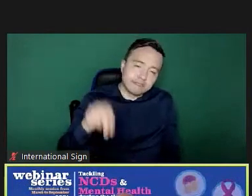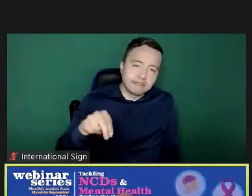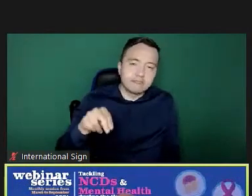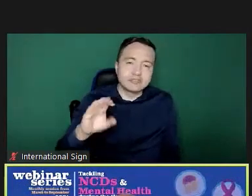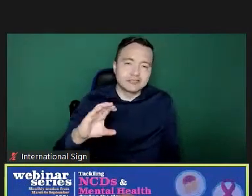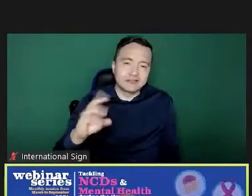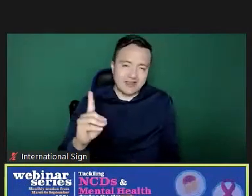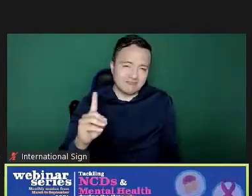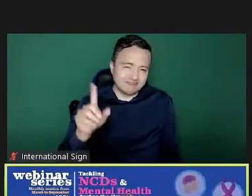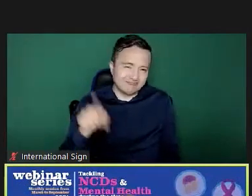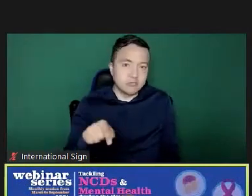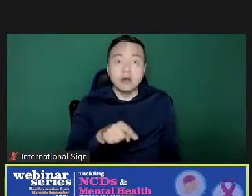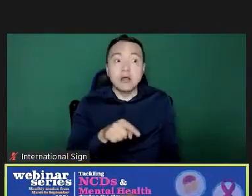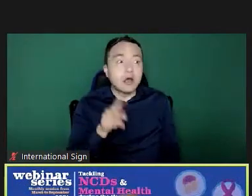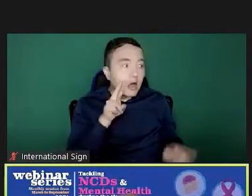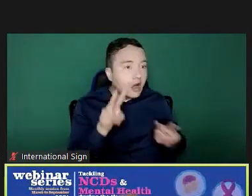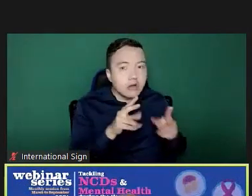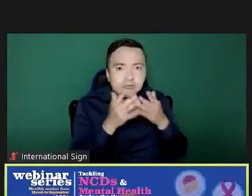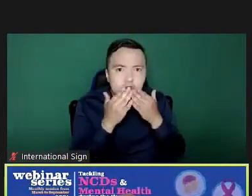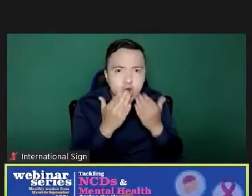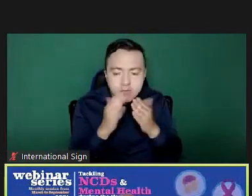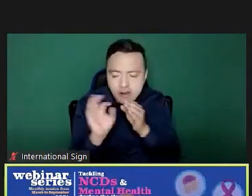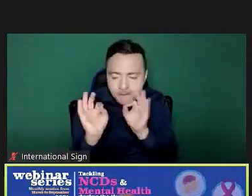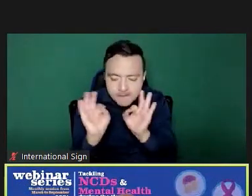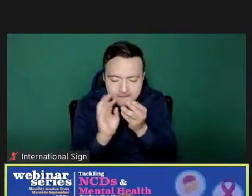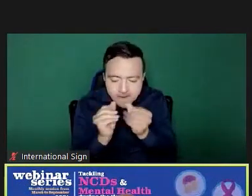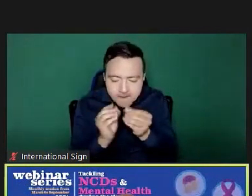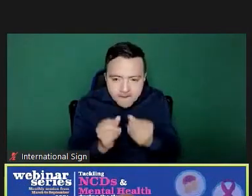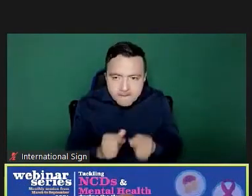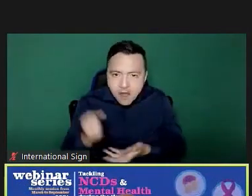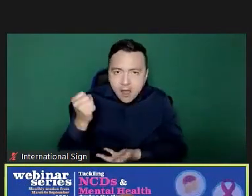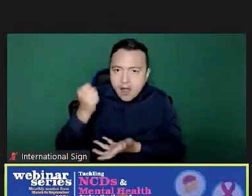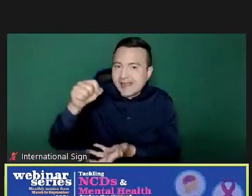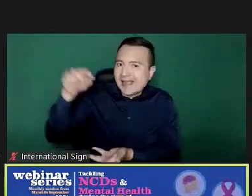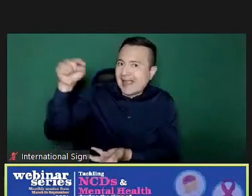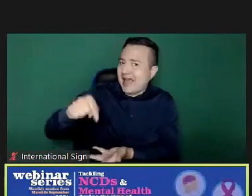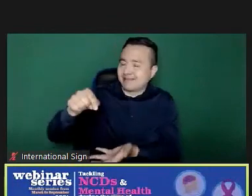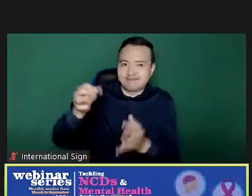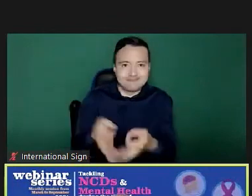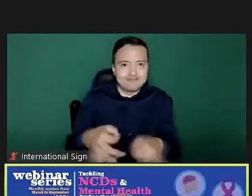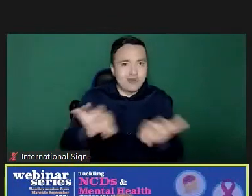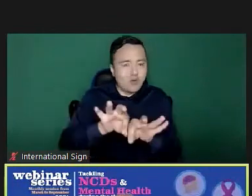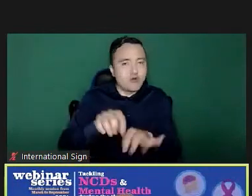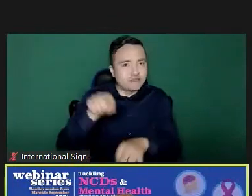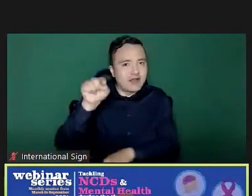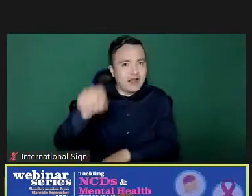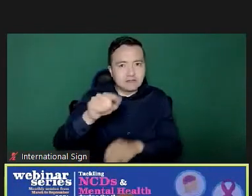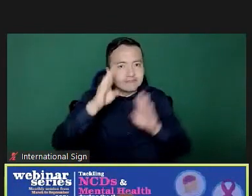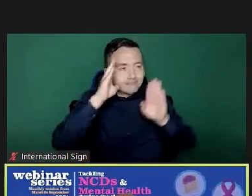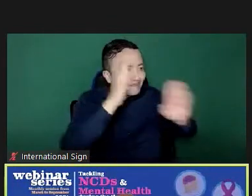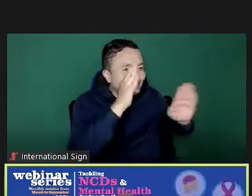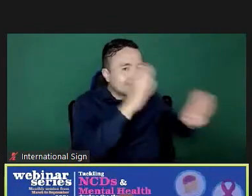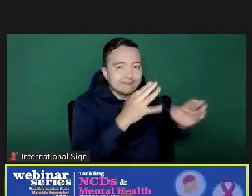de atención para la gestión de las NTs. Este debe ser un pilar clave de la entrega de atención.